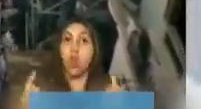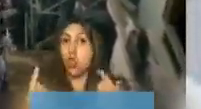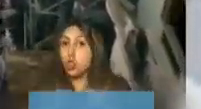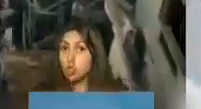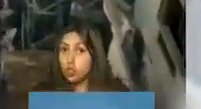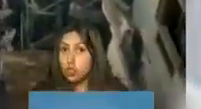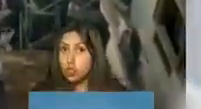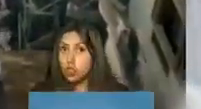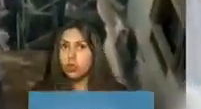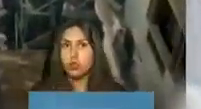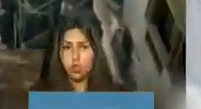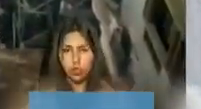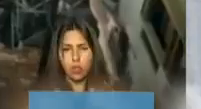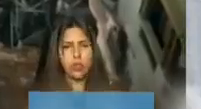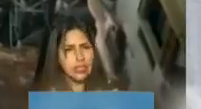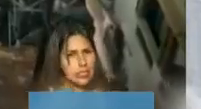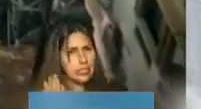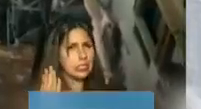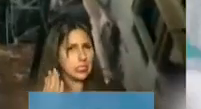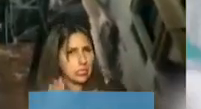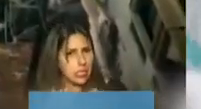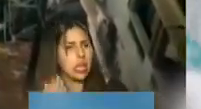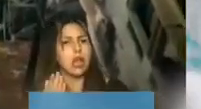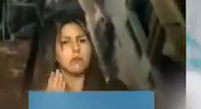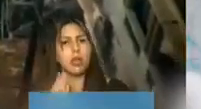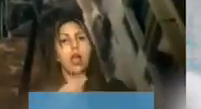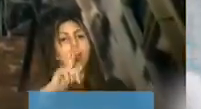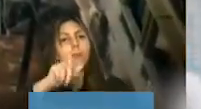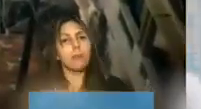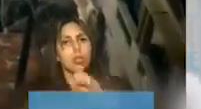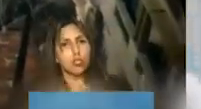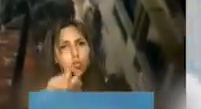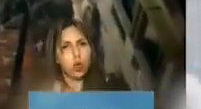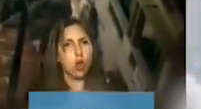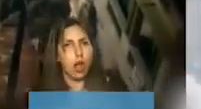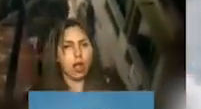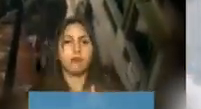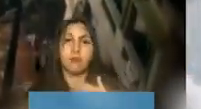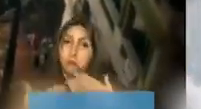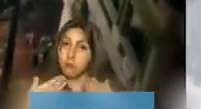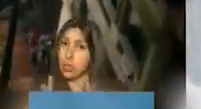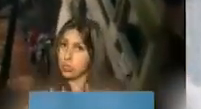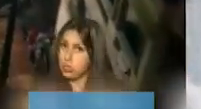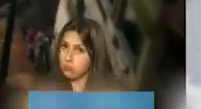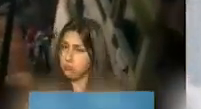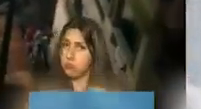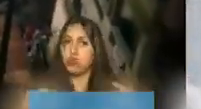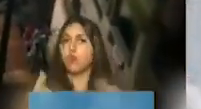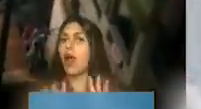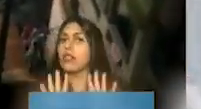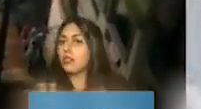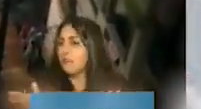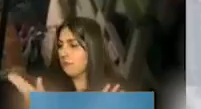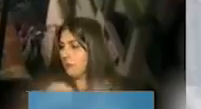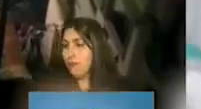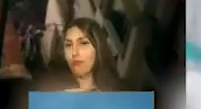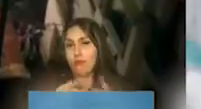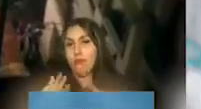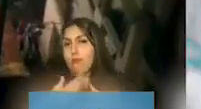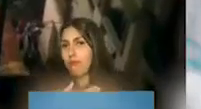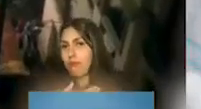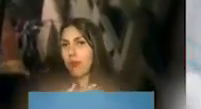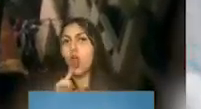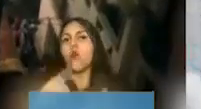nosotros hemos sido siempre personas de diálogo. Lo tenemos en nuestro ADN, en